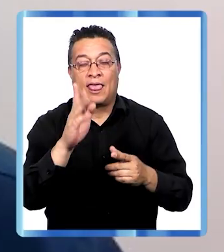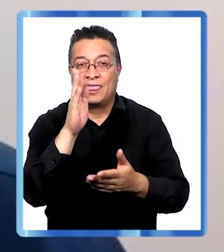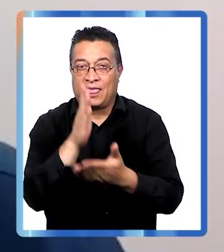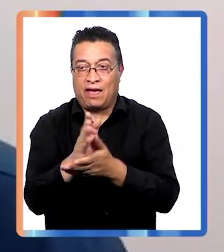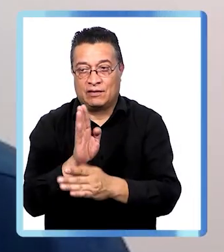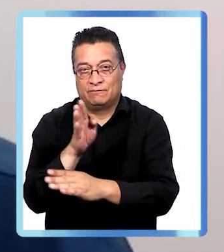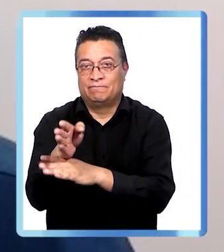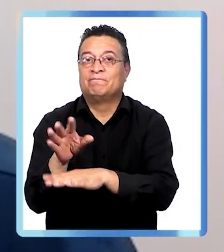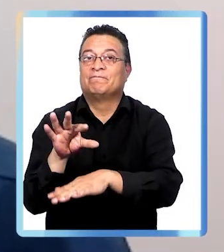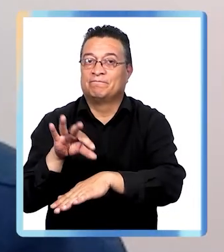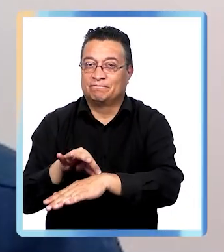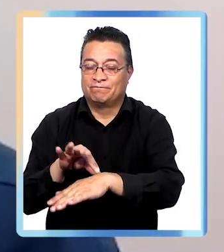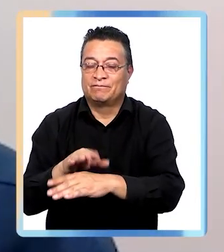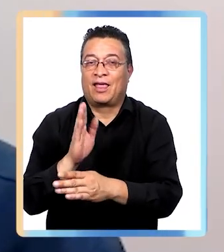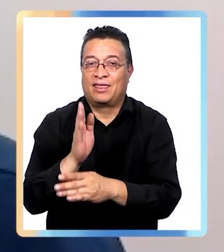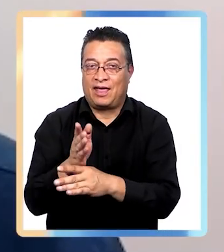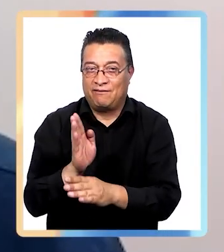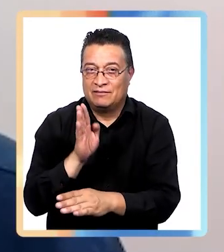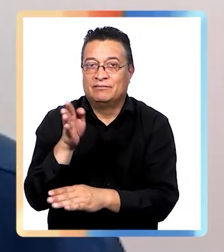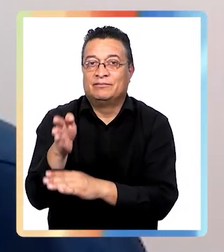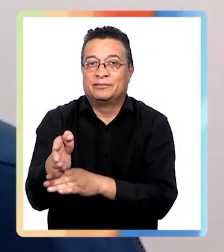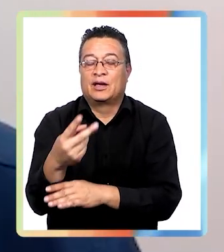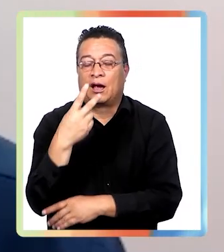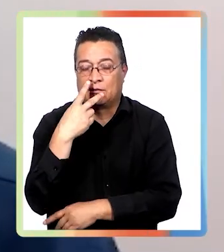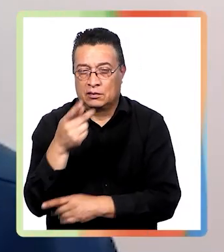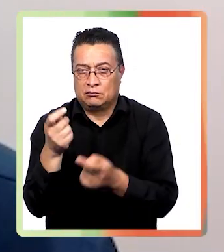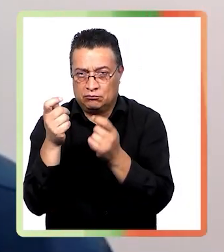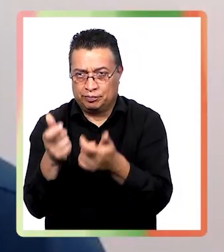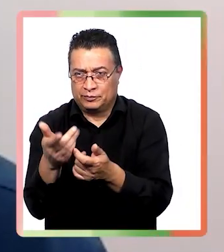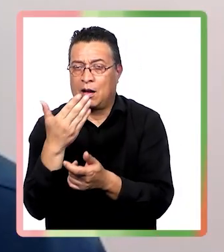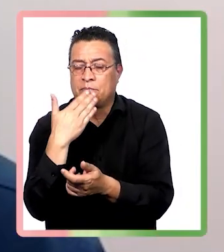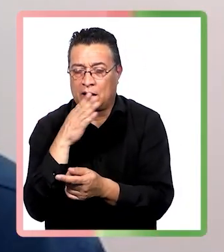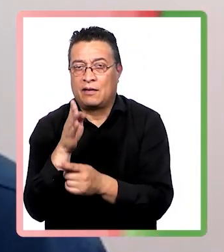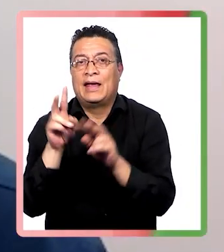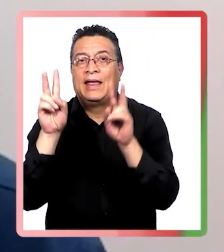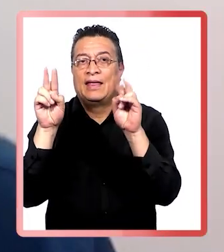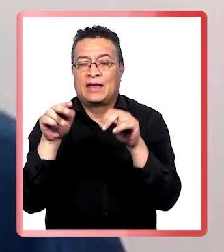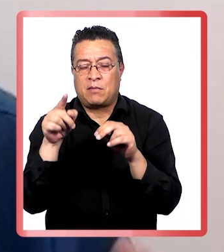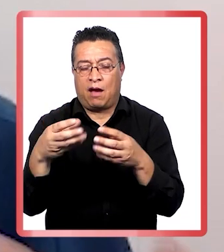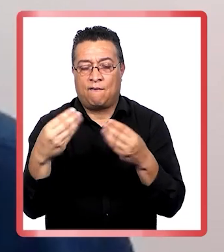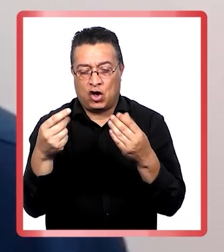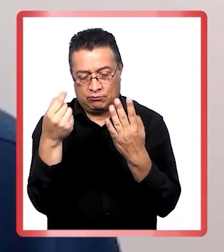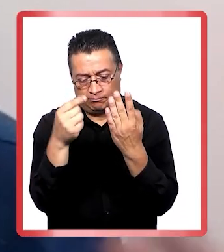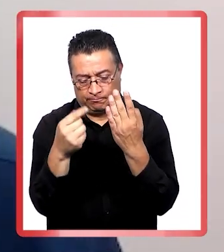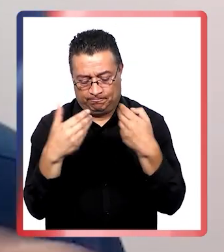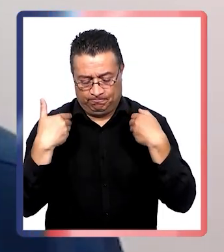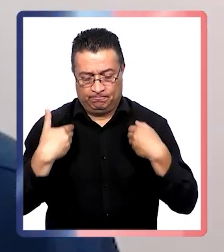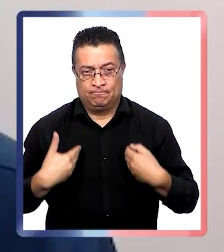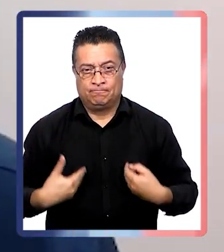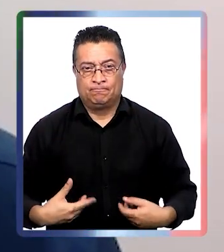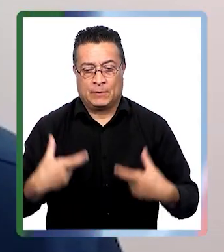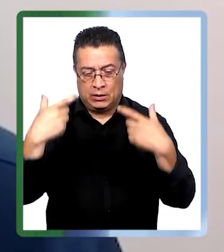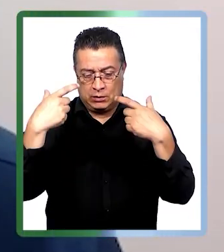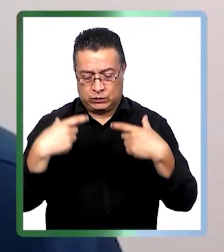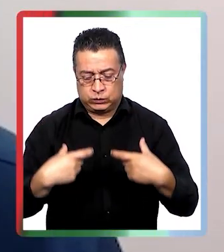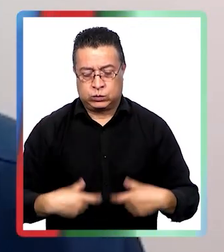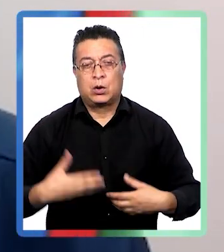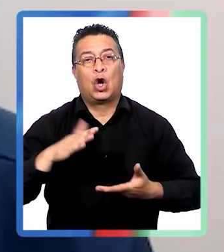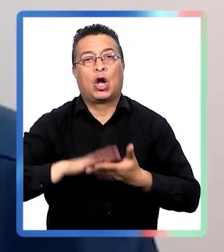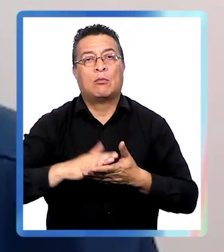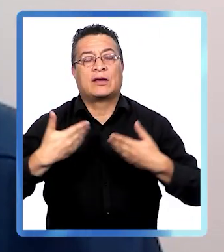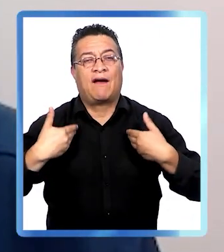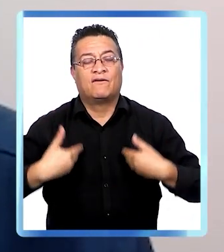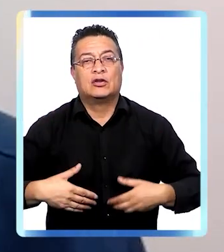los invito a consultar a un médico con competencias para ver este tema, hacer un buen chequeo médico, hacer un buen